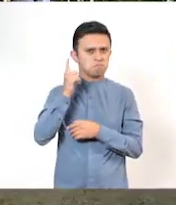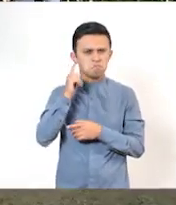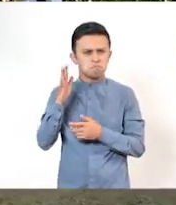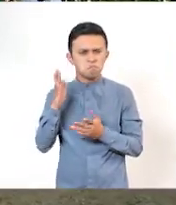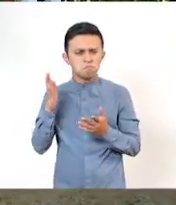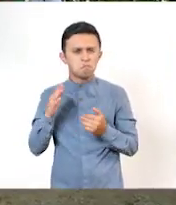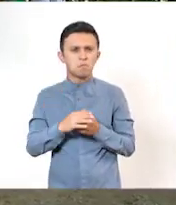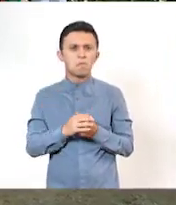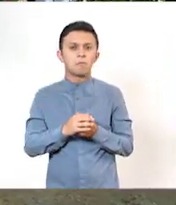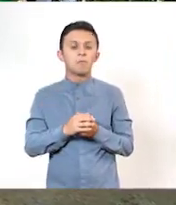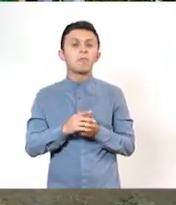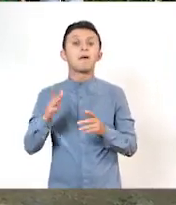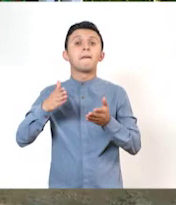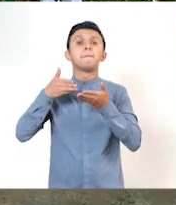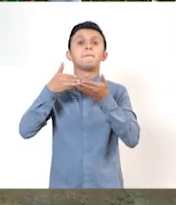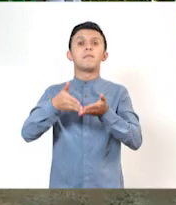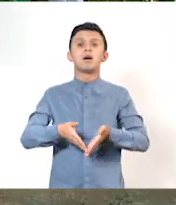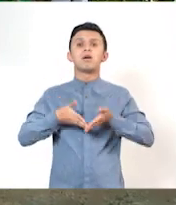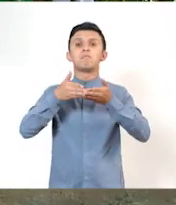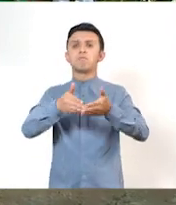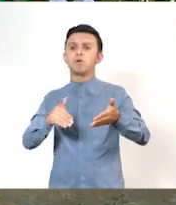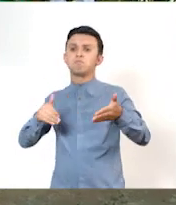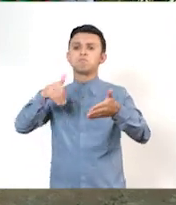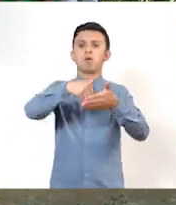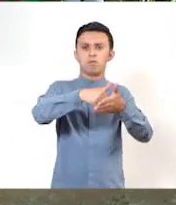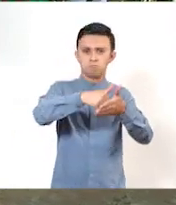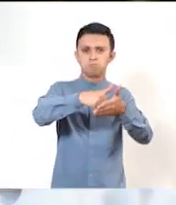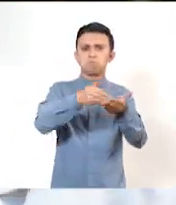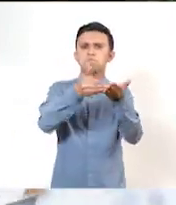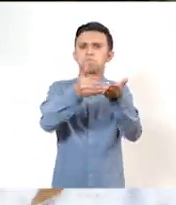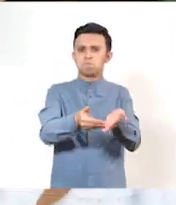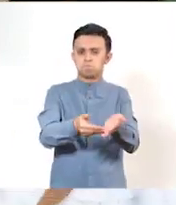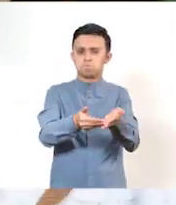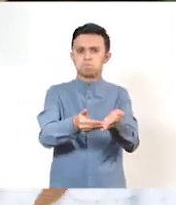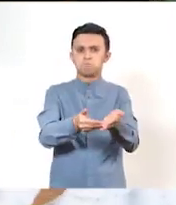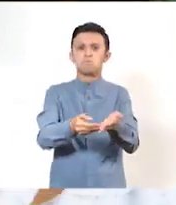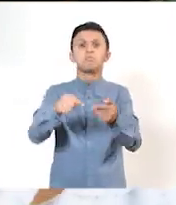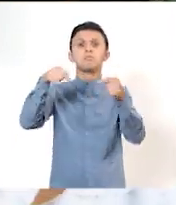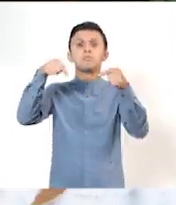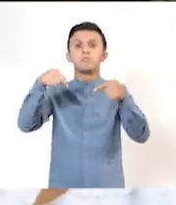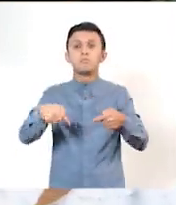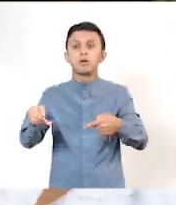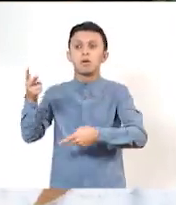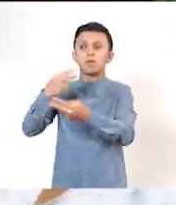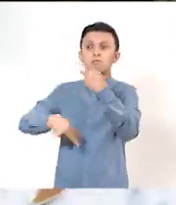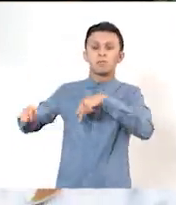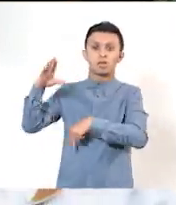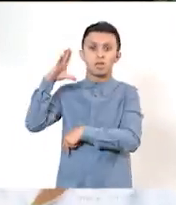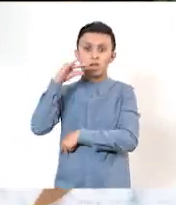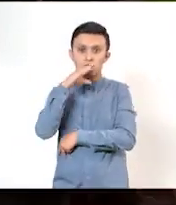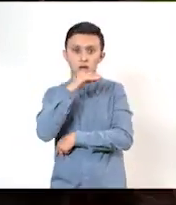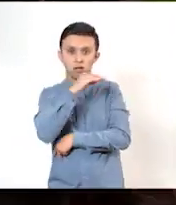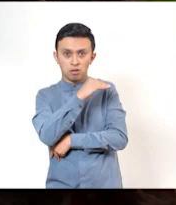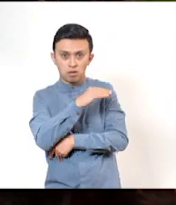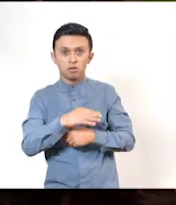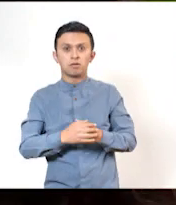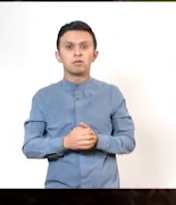malo y los barcos se varaban. Aquí quedaron los